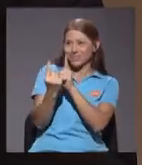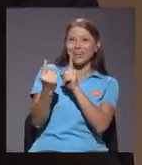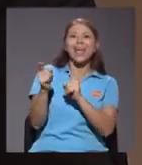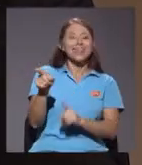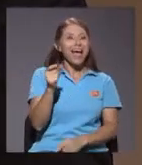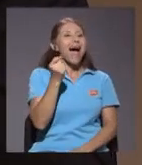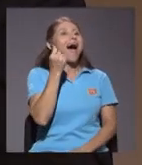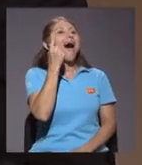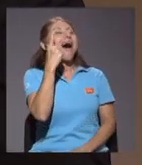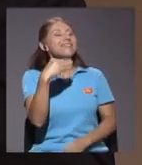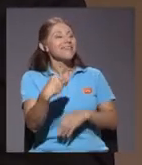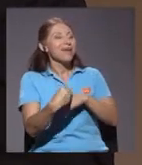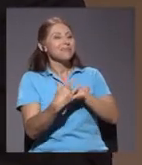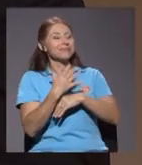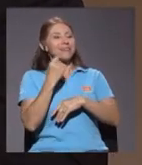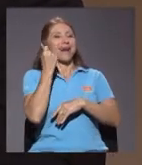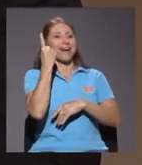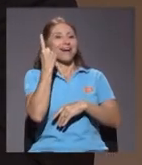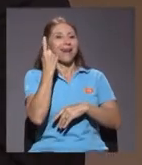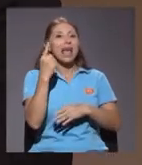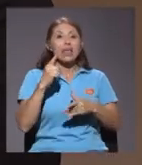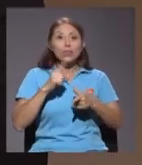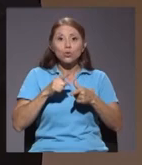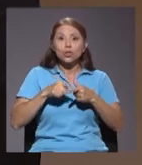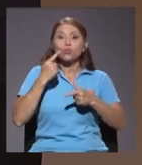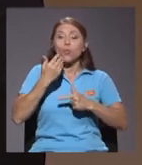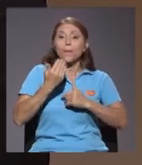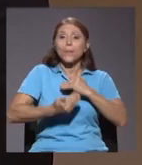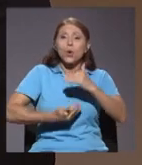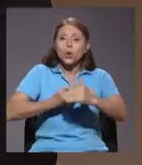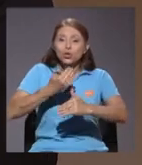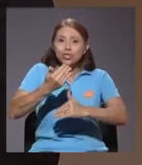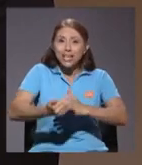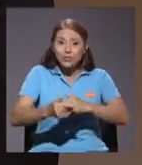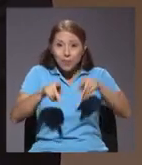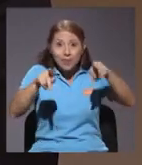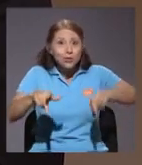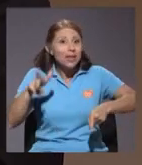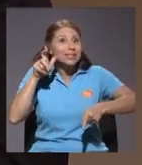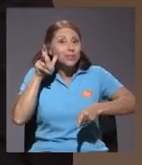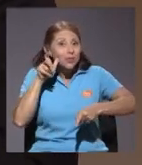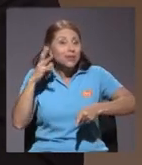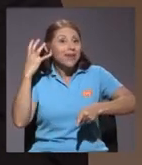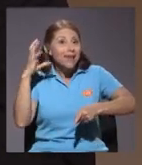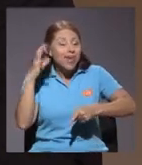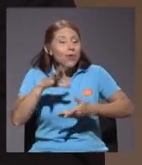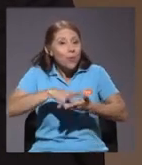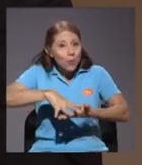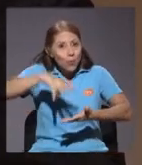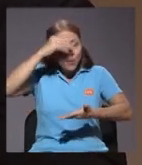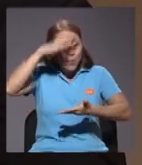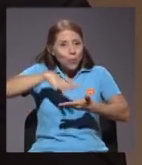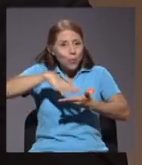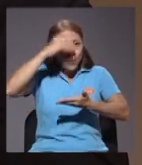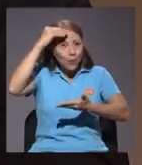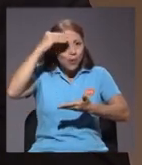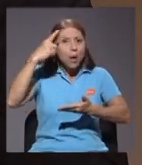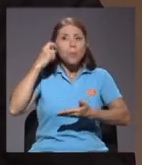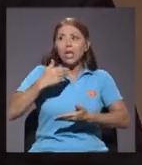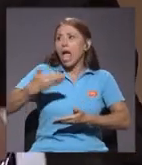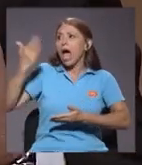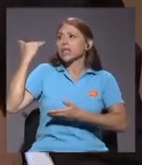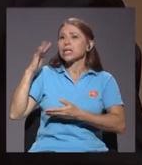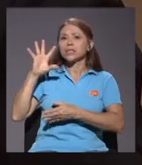bueno había un proceso de aprendizaje de la audiencia pero porque estábamos rompiendo algo que durante 50 años se ve desigual